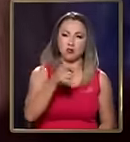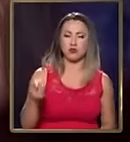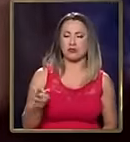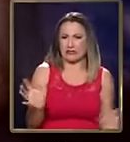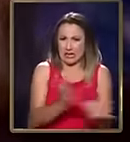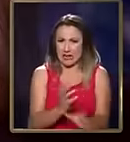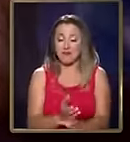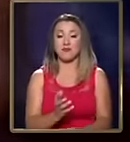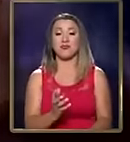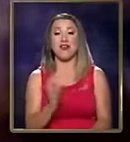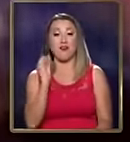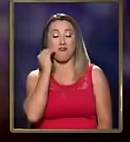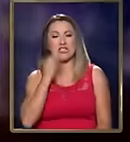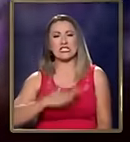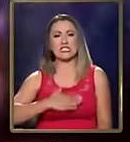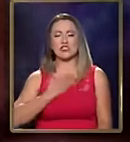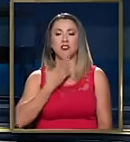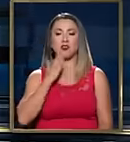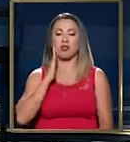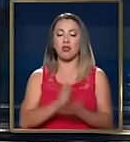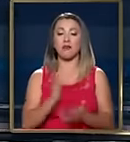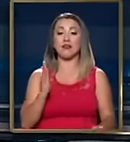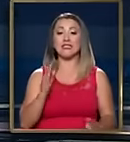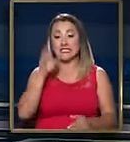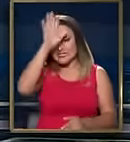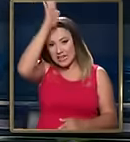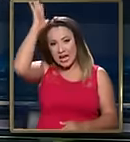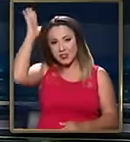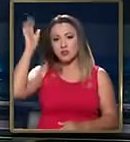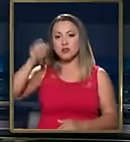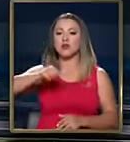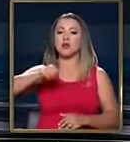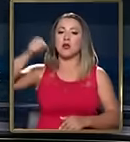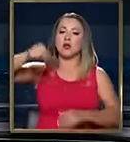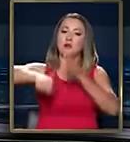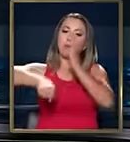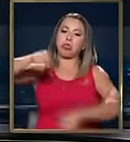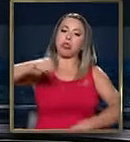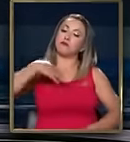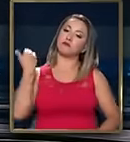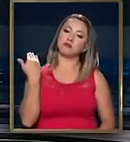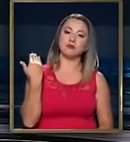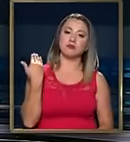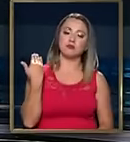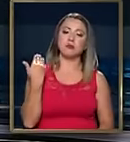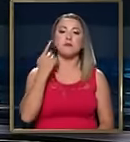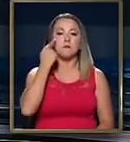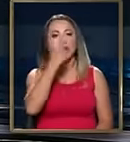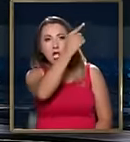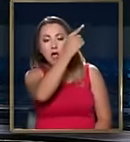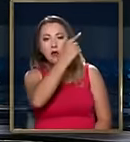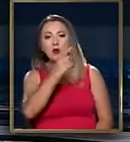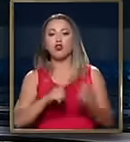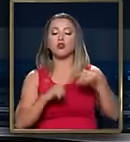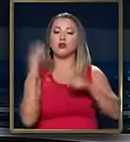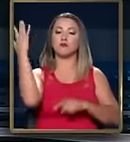Y mi abuela sintió que había que sacrificar ese gallo. Me dijo, mira, ¿ves? El gallo está allá arriba, en la